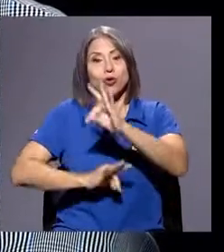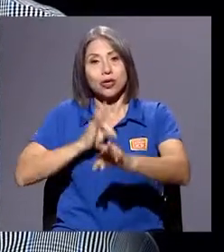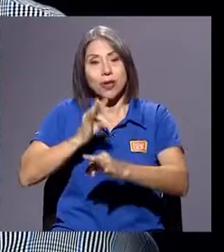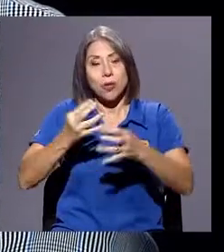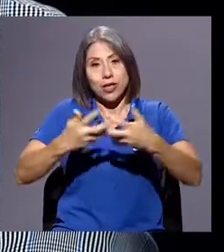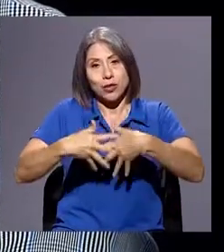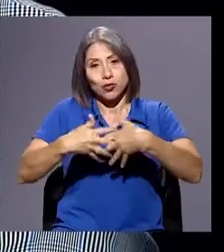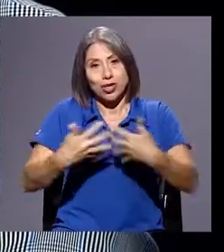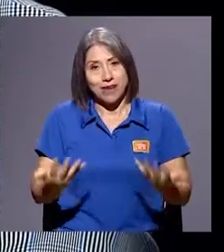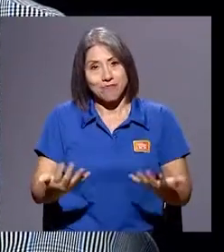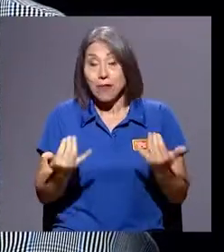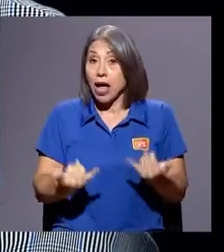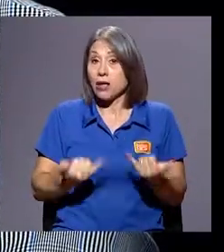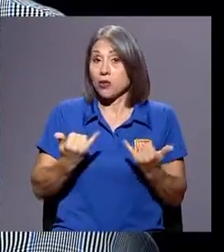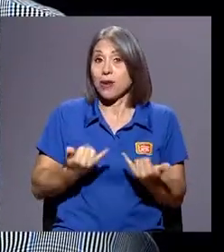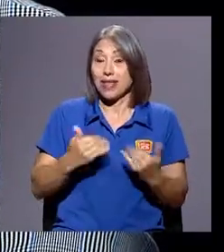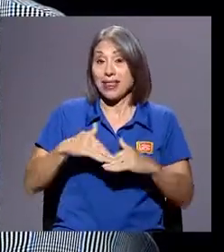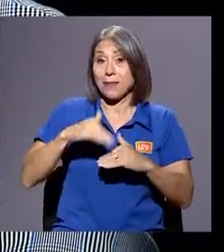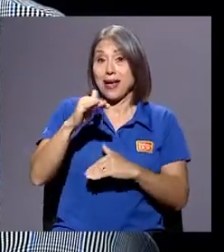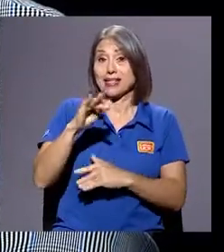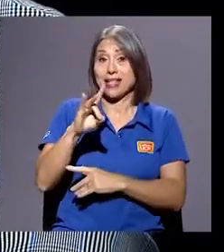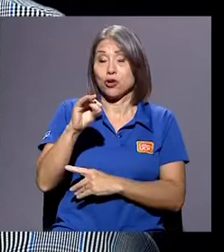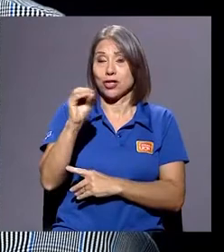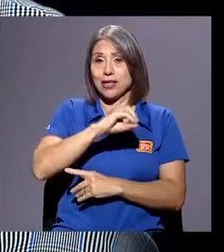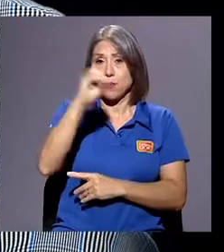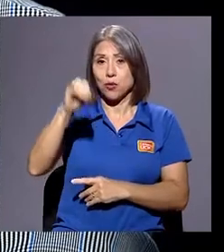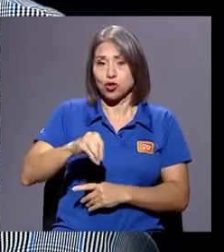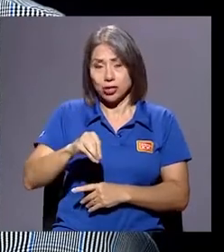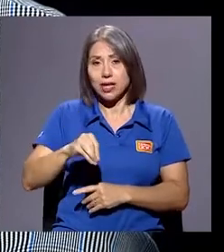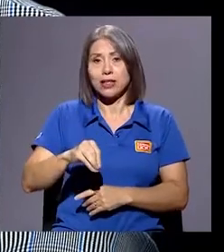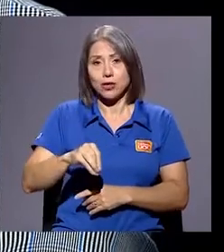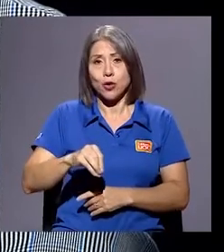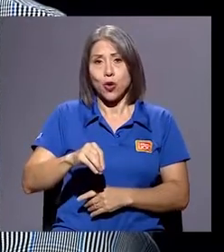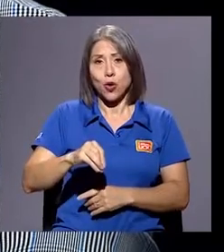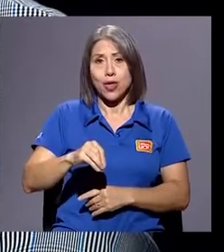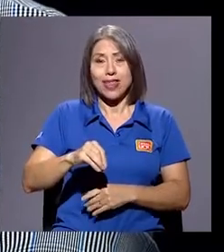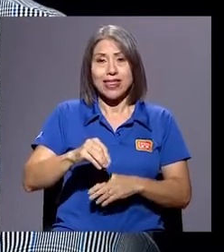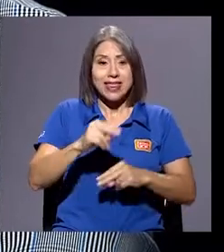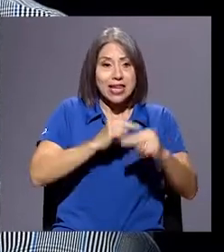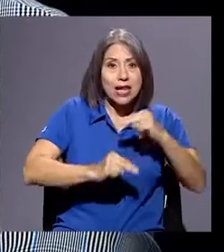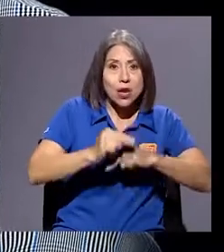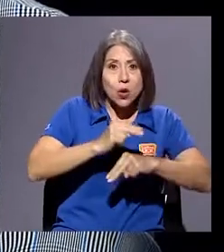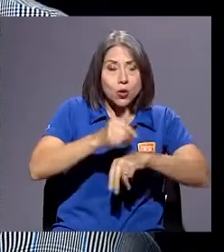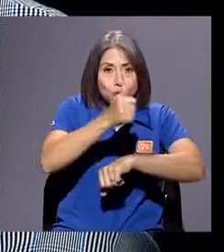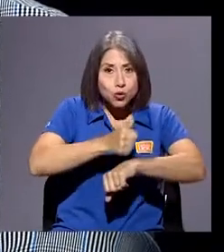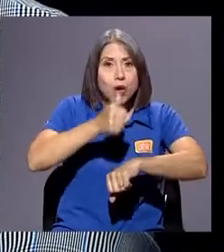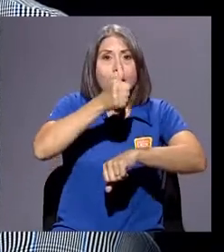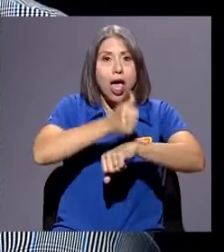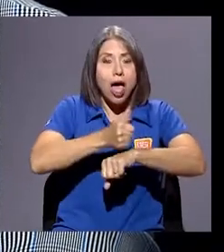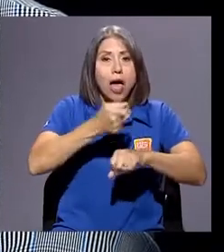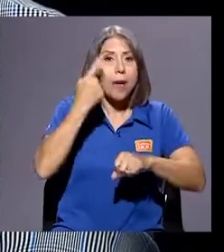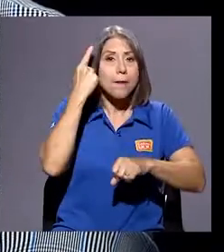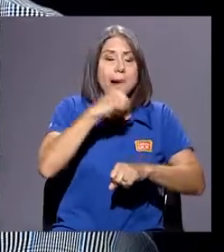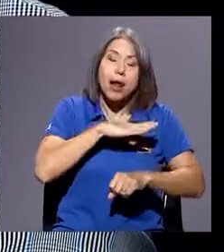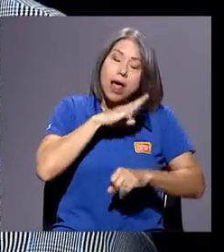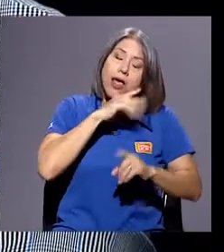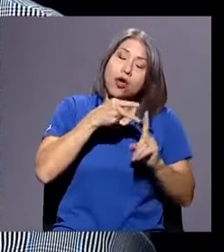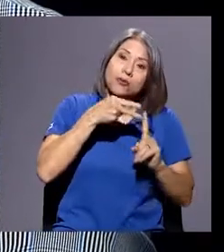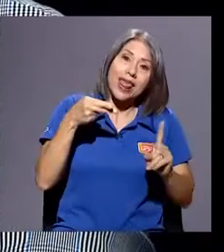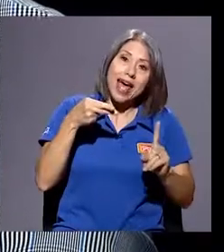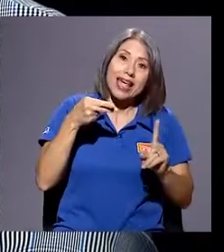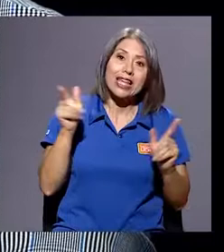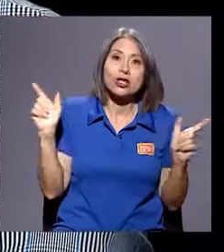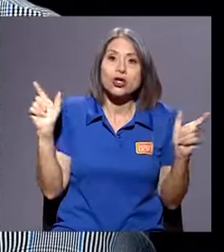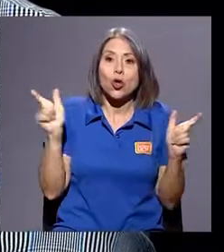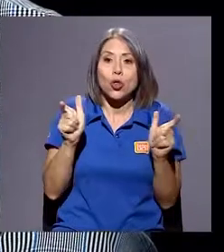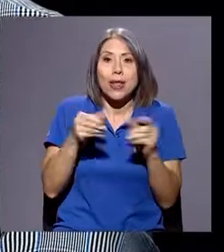de tal suerte que actualmente más del 80% de los emprendimientos de hospedaje son de menos de 40 habitaciones, es decir, son